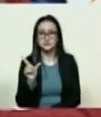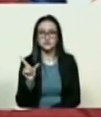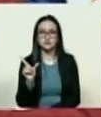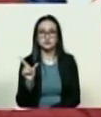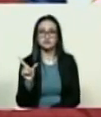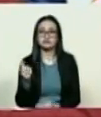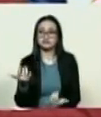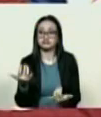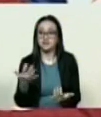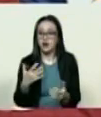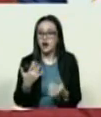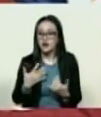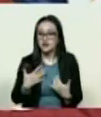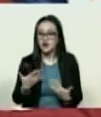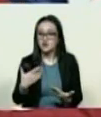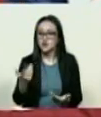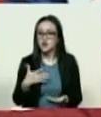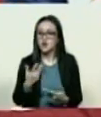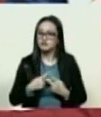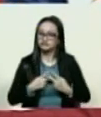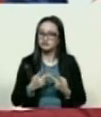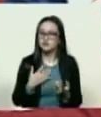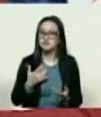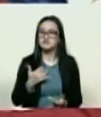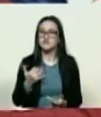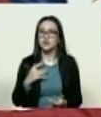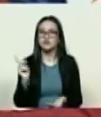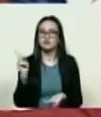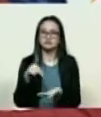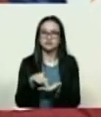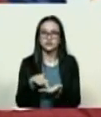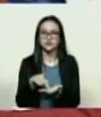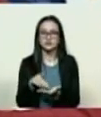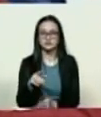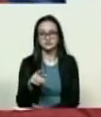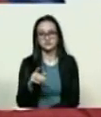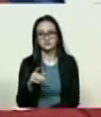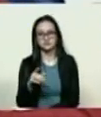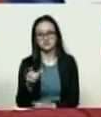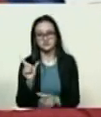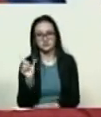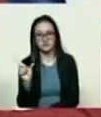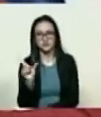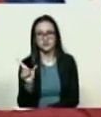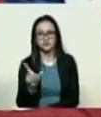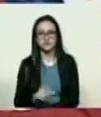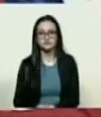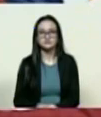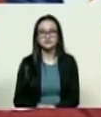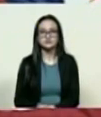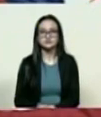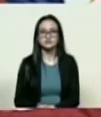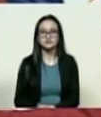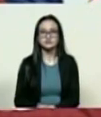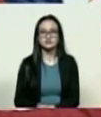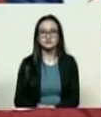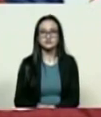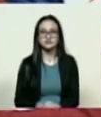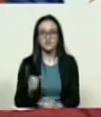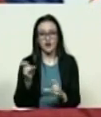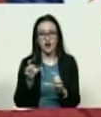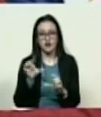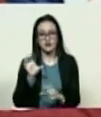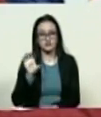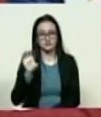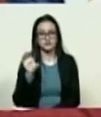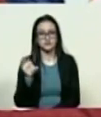partir de ese momento manifieste su voluntad de pertenecer al partido. Se le entregará su carnet y